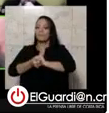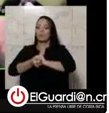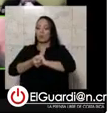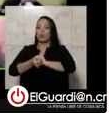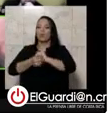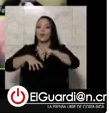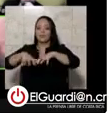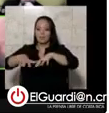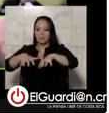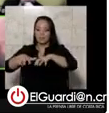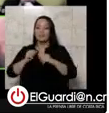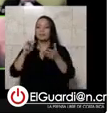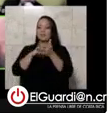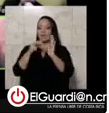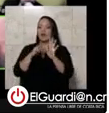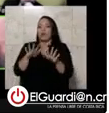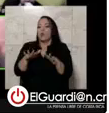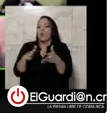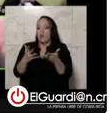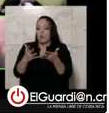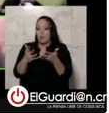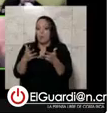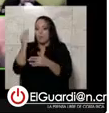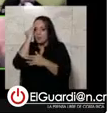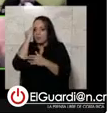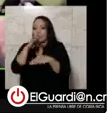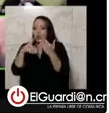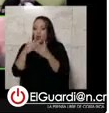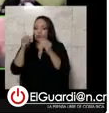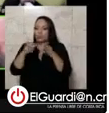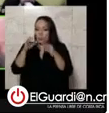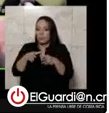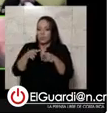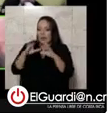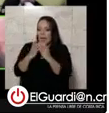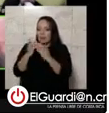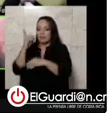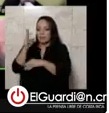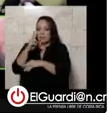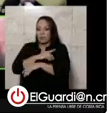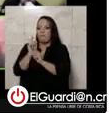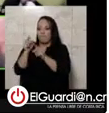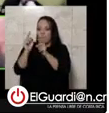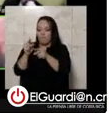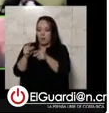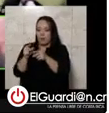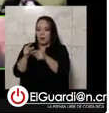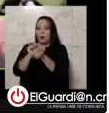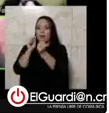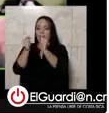las actividades. Es decir, cómo se hace para saber que todos los profesores que tenían clases ese día hayan asistido, por ejemplo, al